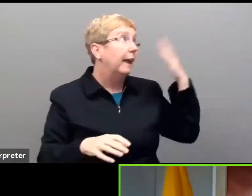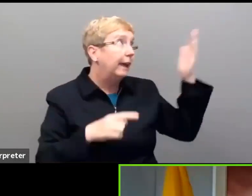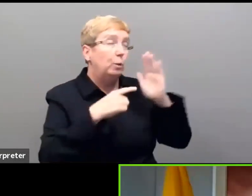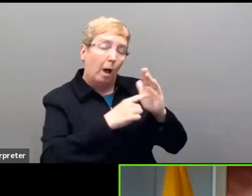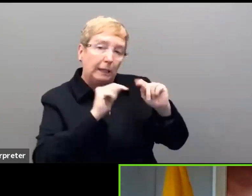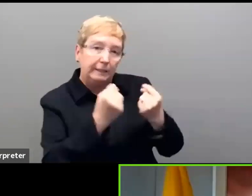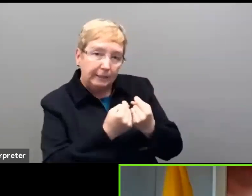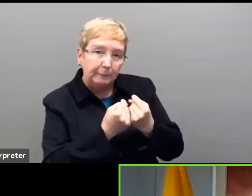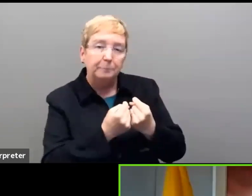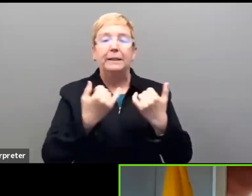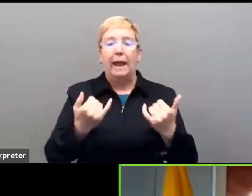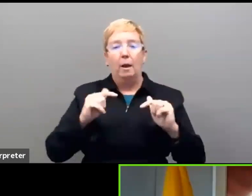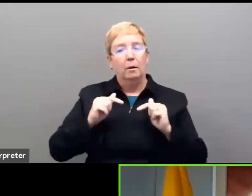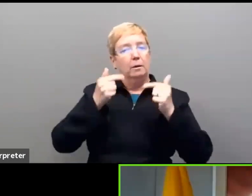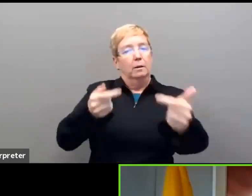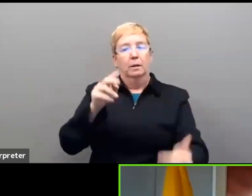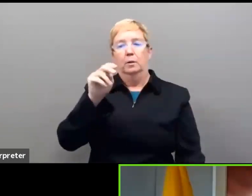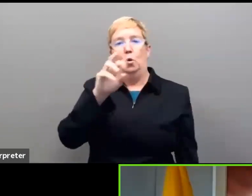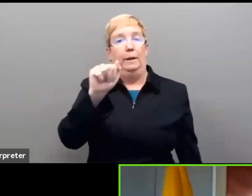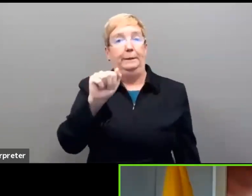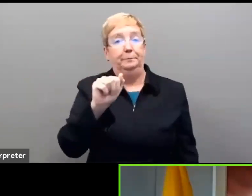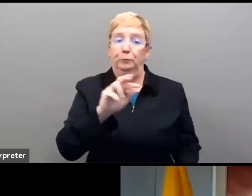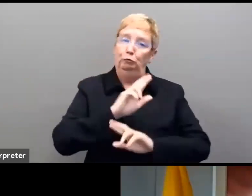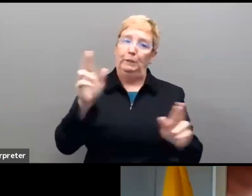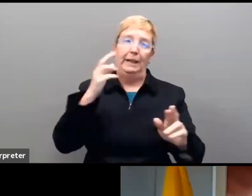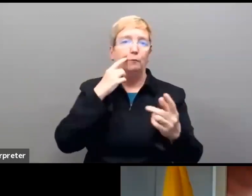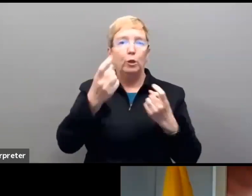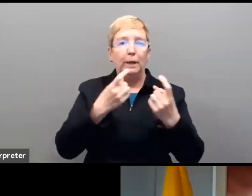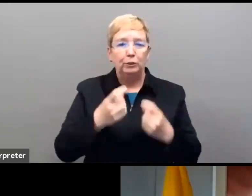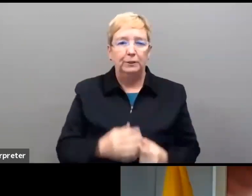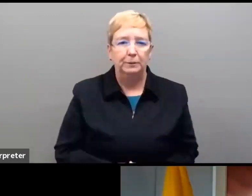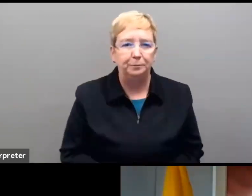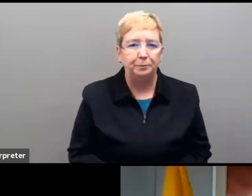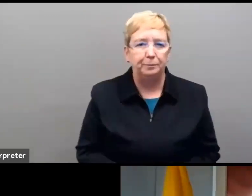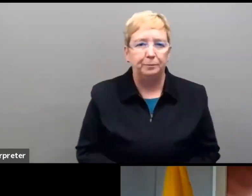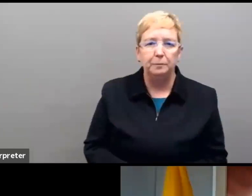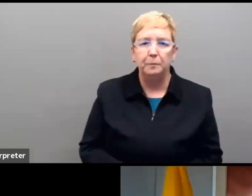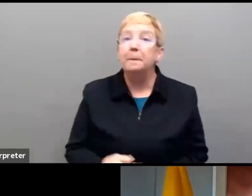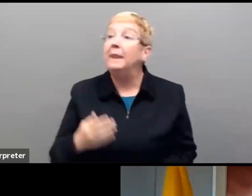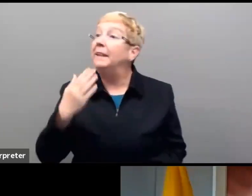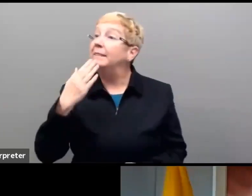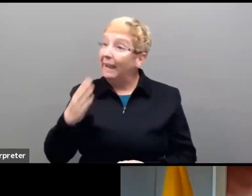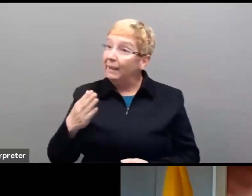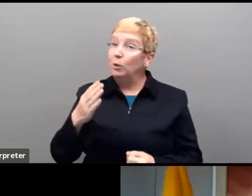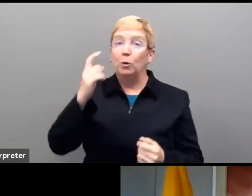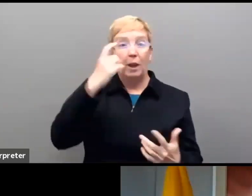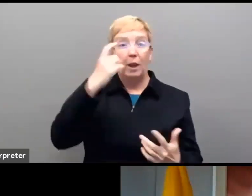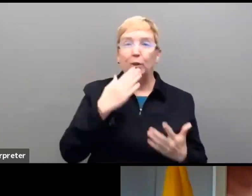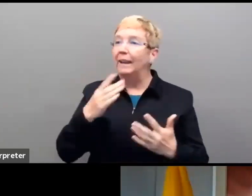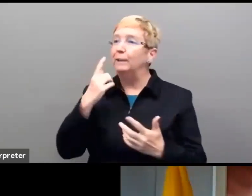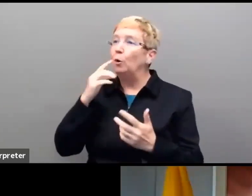también aplicarla de manera que todos podamos tomar decisiones productivas acerca de nuestra propia